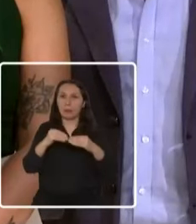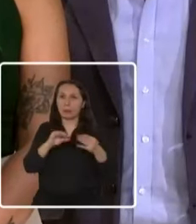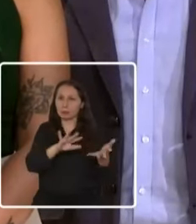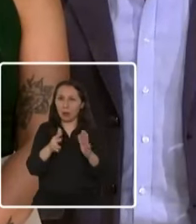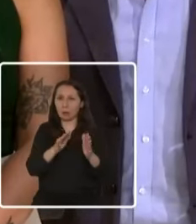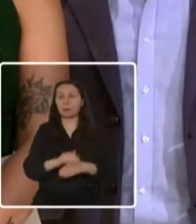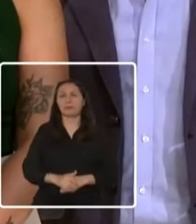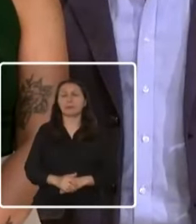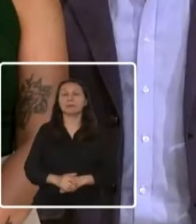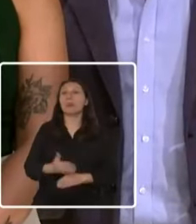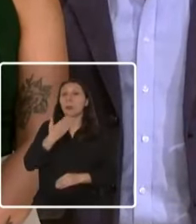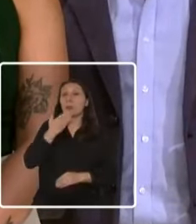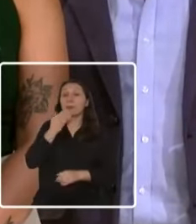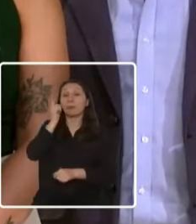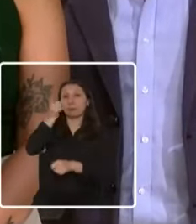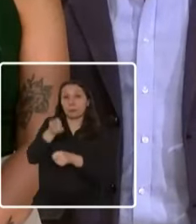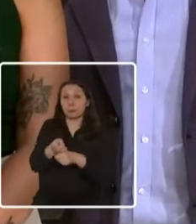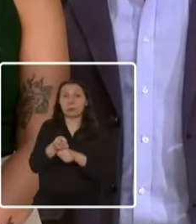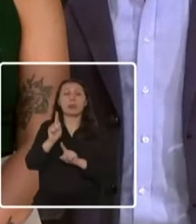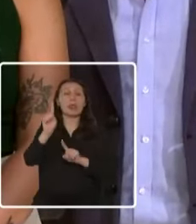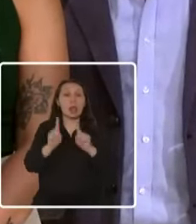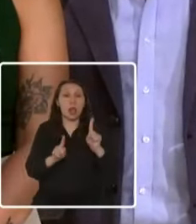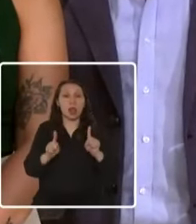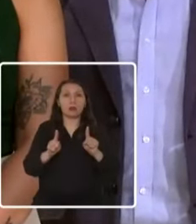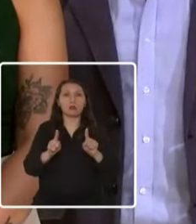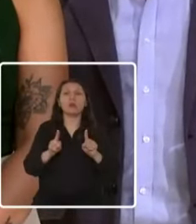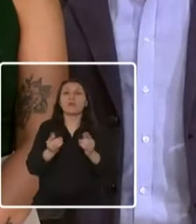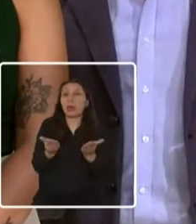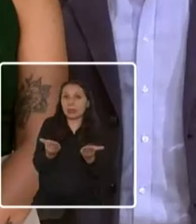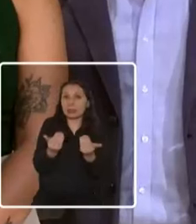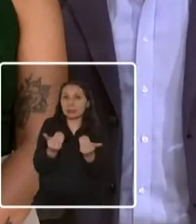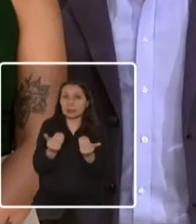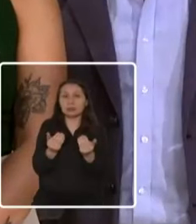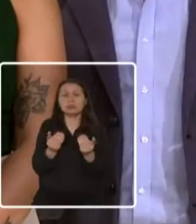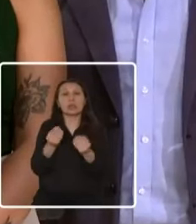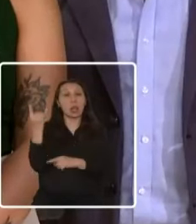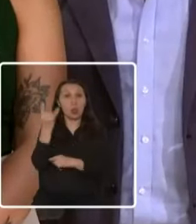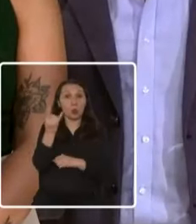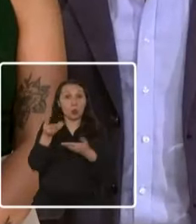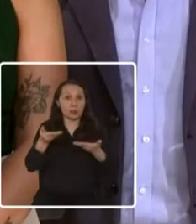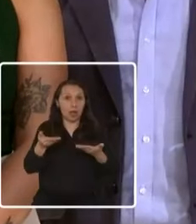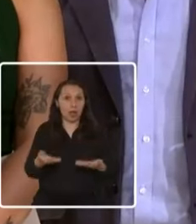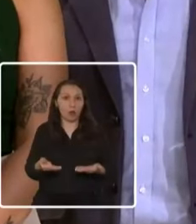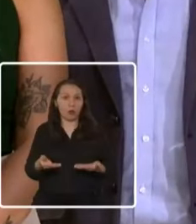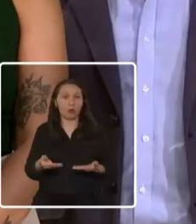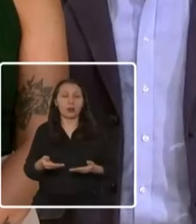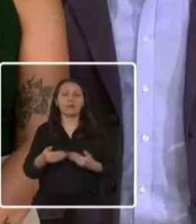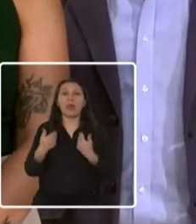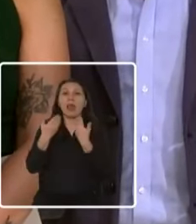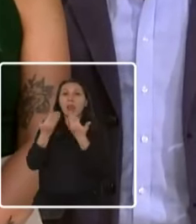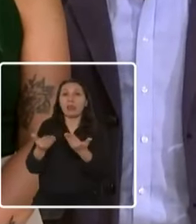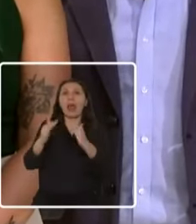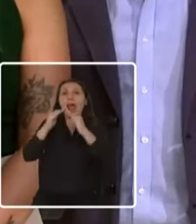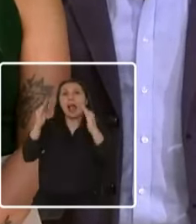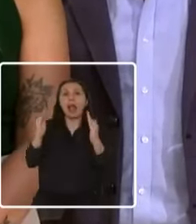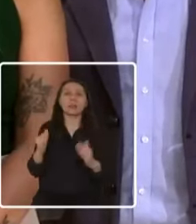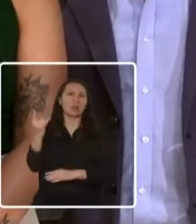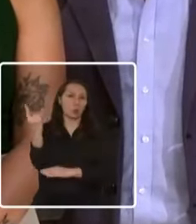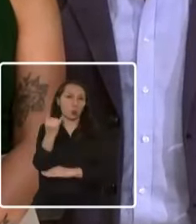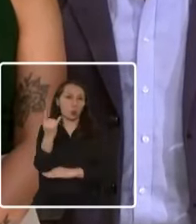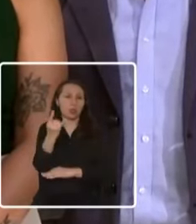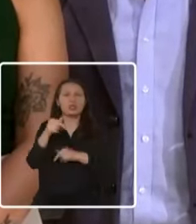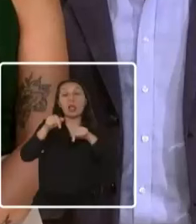pesos. Se ha incluido también, porque es algo que va a ser requerido en el marco de la emergencia, la entrega de viviendas de emergencia,